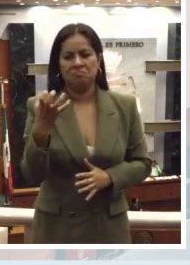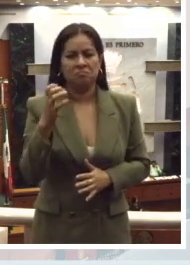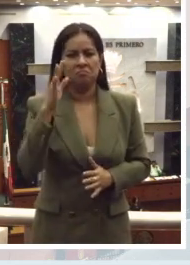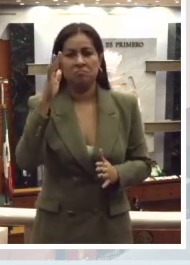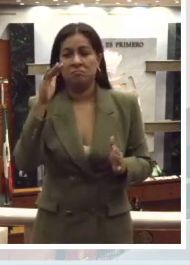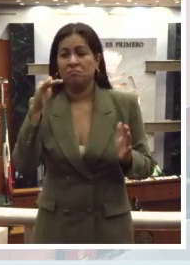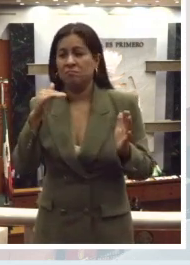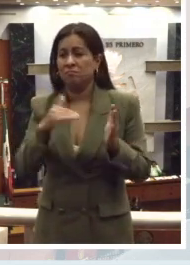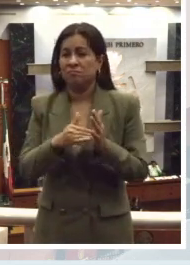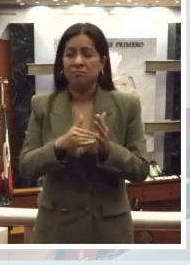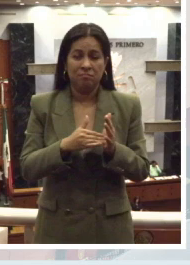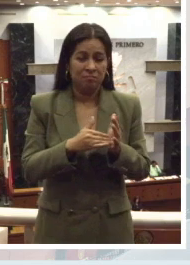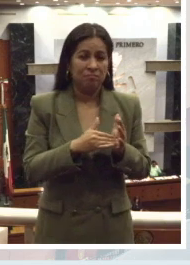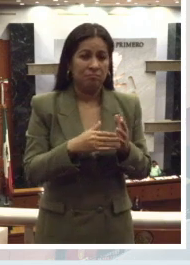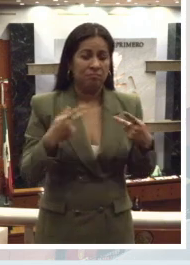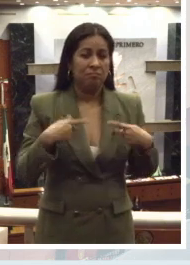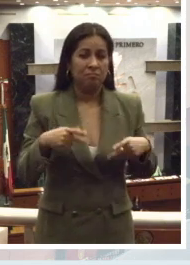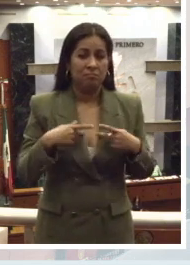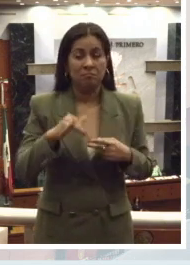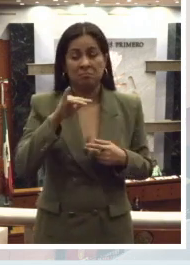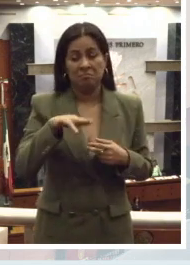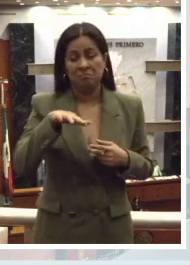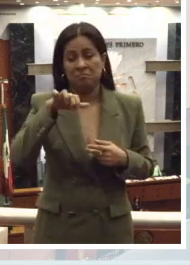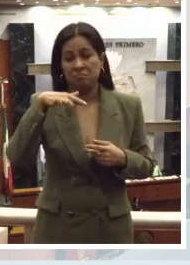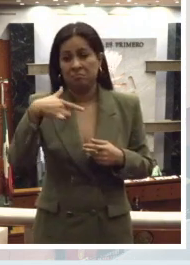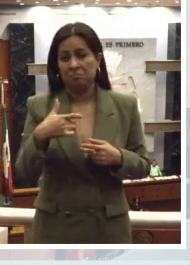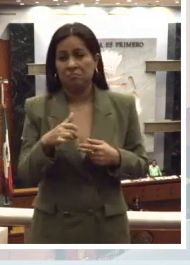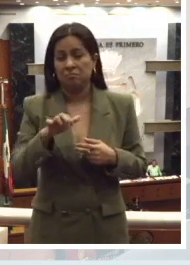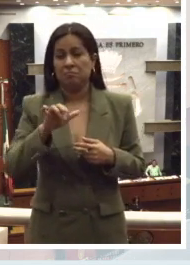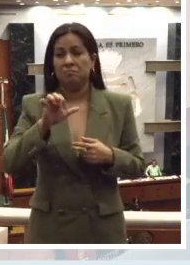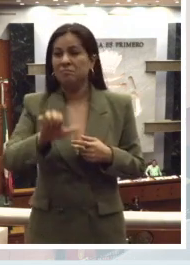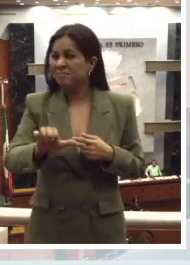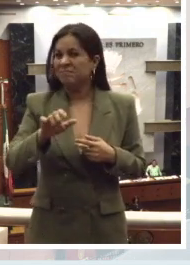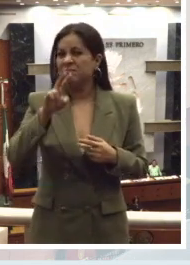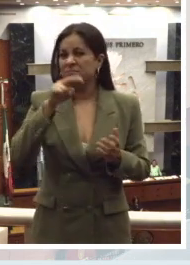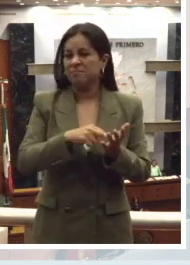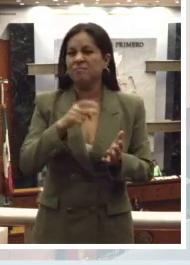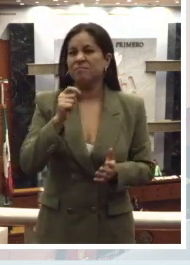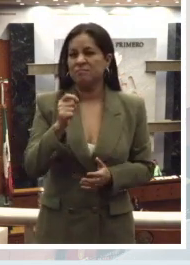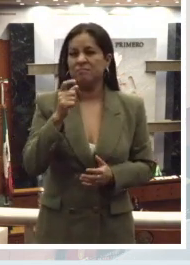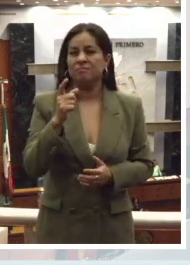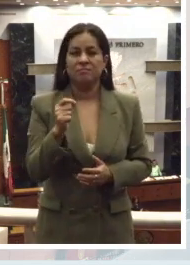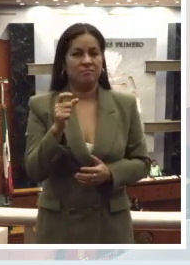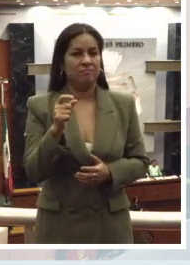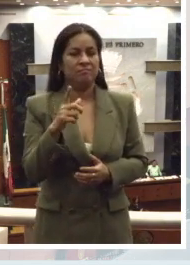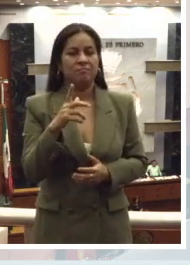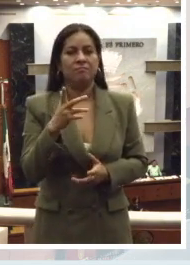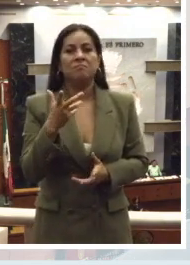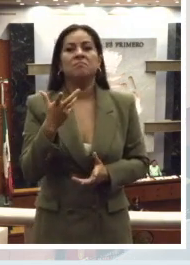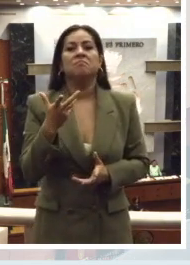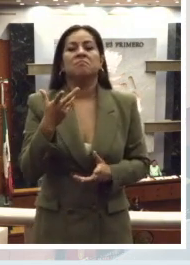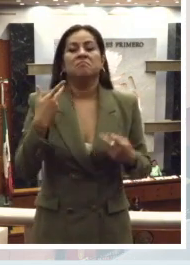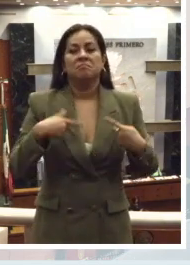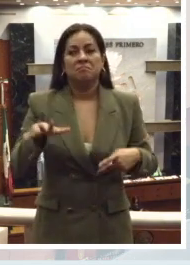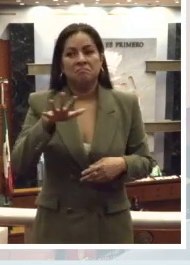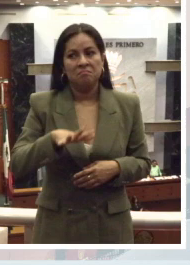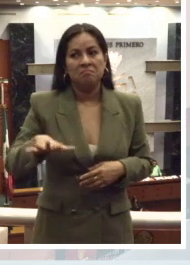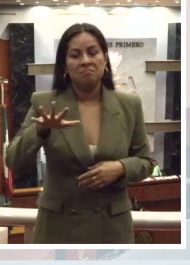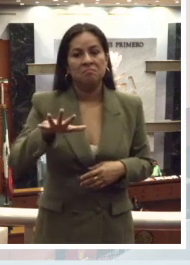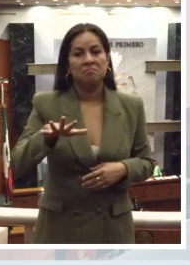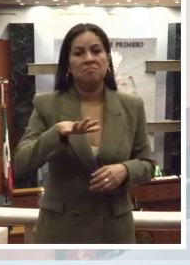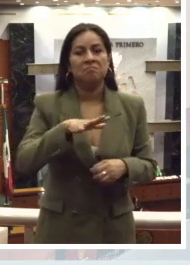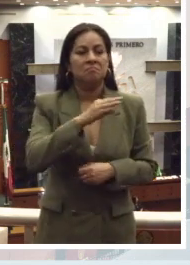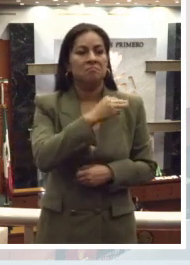3.540.000 personas, según datos del INEGI del 2020. La mayor parte de la población se concentra